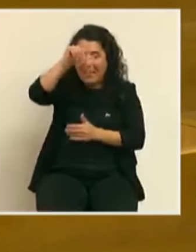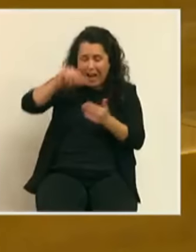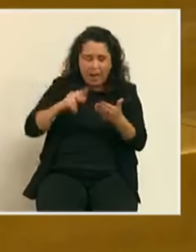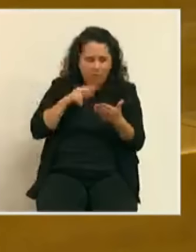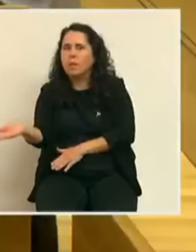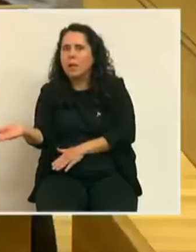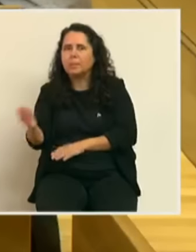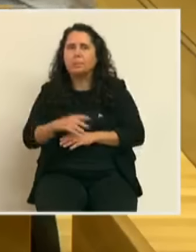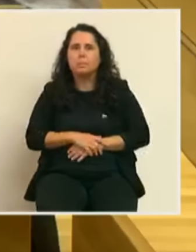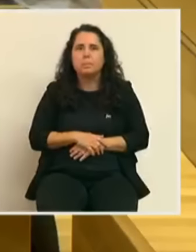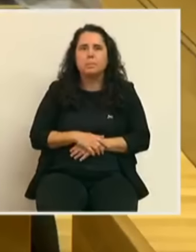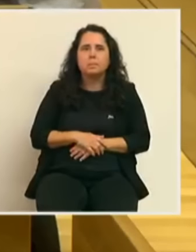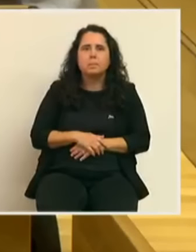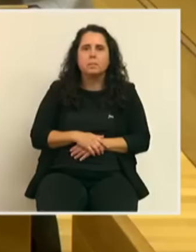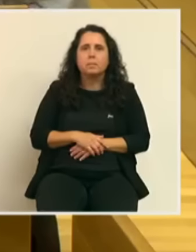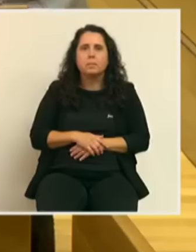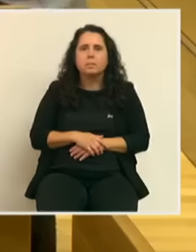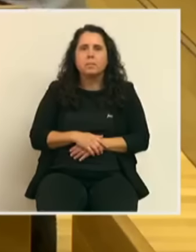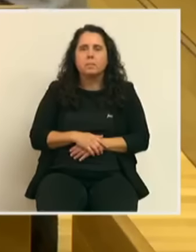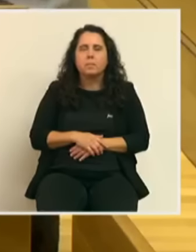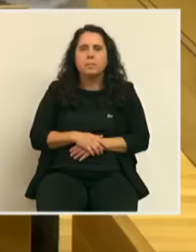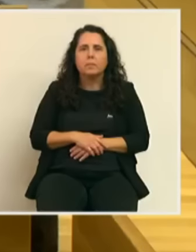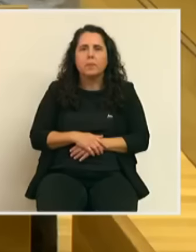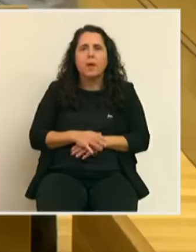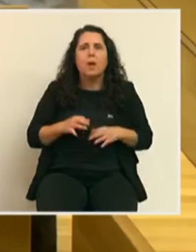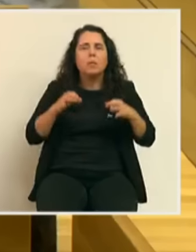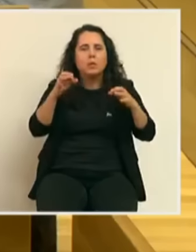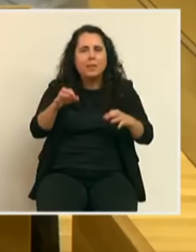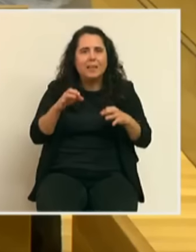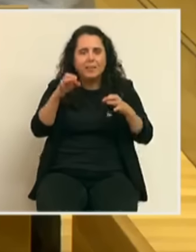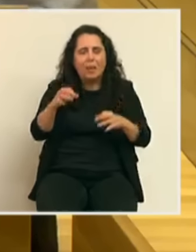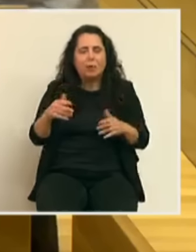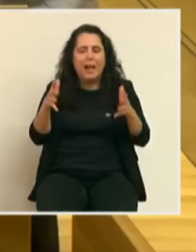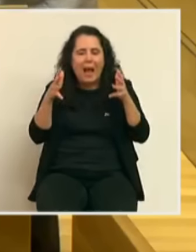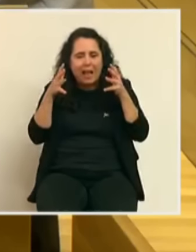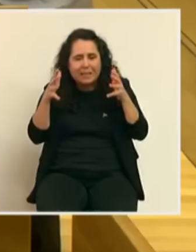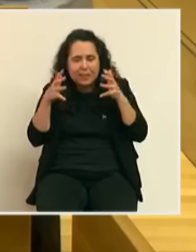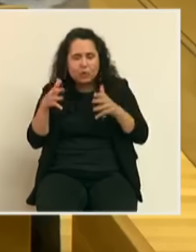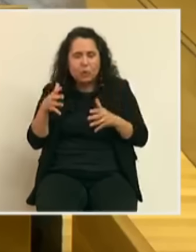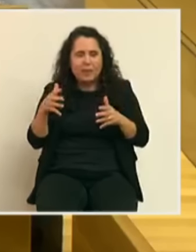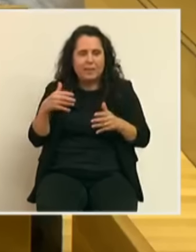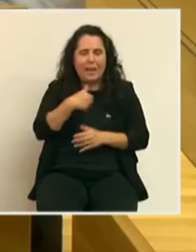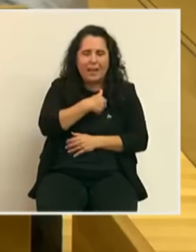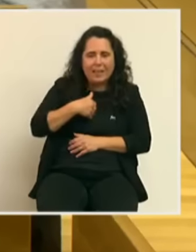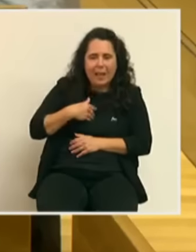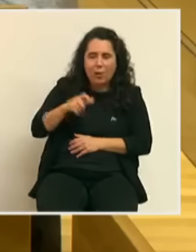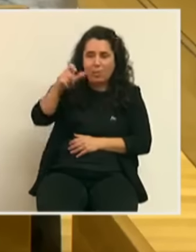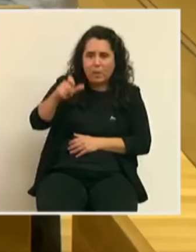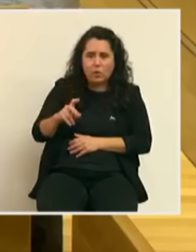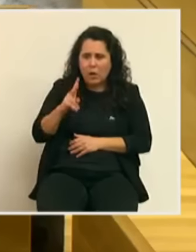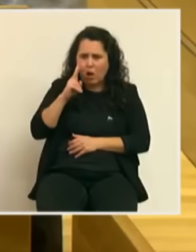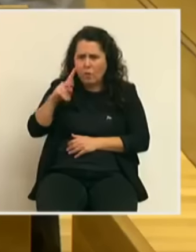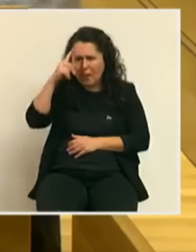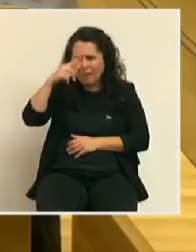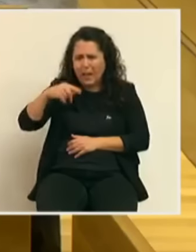de dinar. Tiene centenars de altos cárrecs, de assessores. Y no tenían a ninguno mirando el cabal del